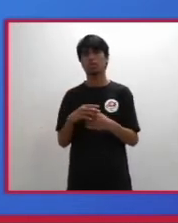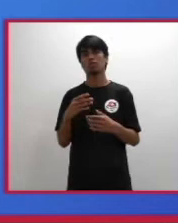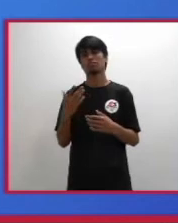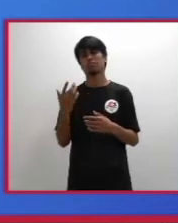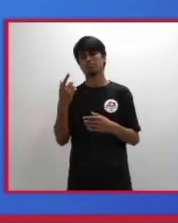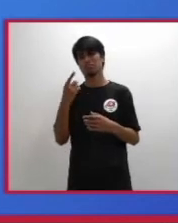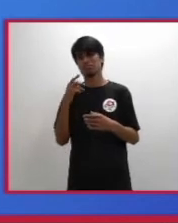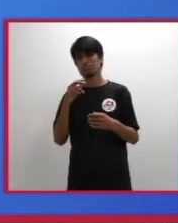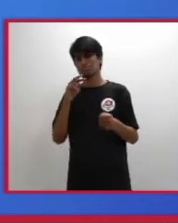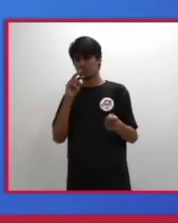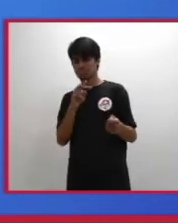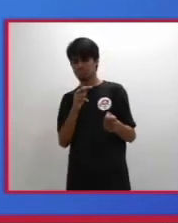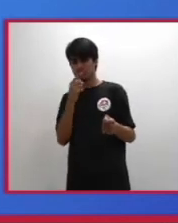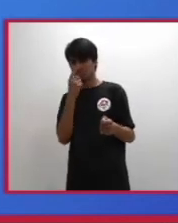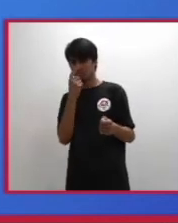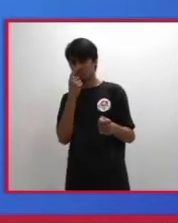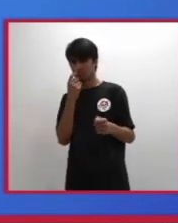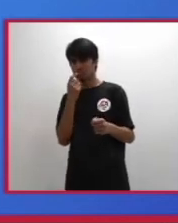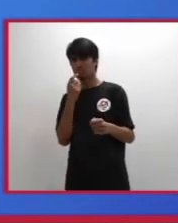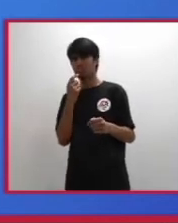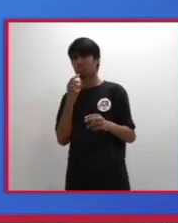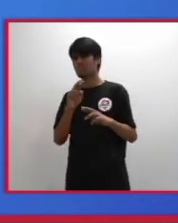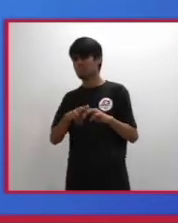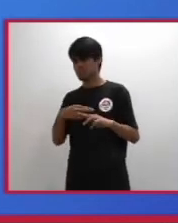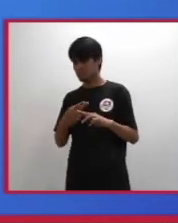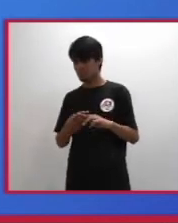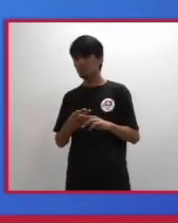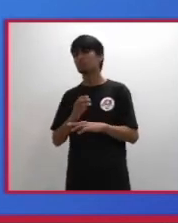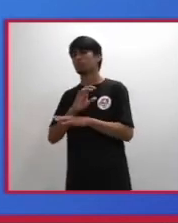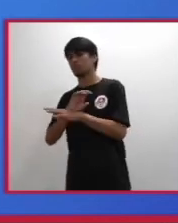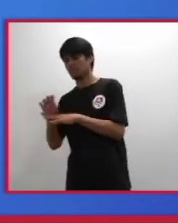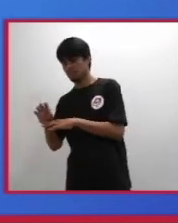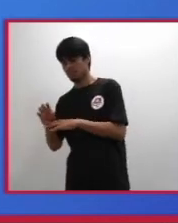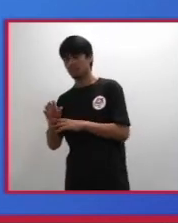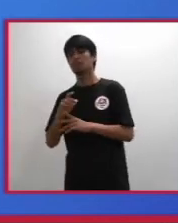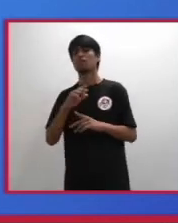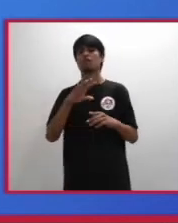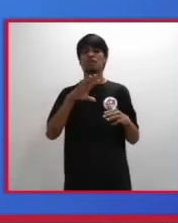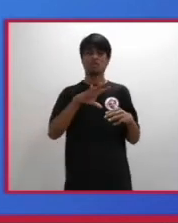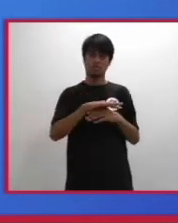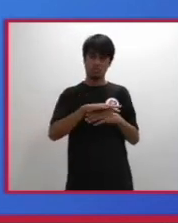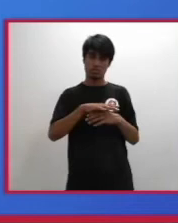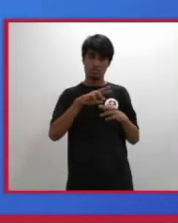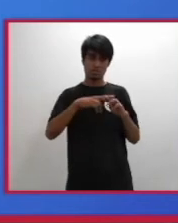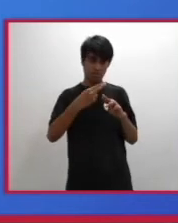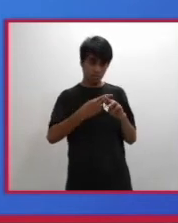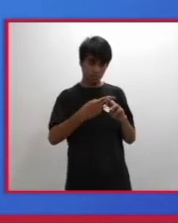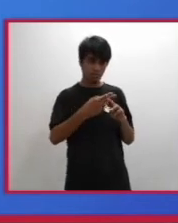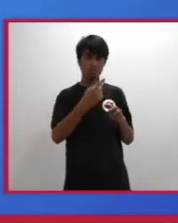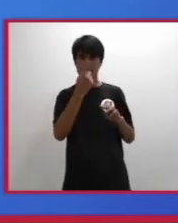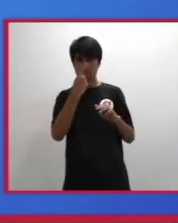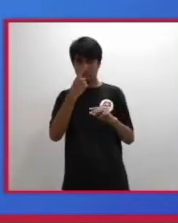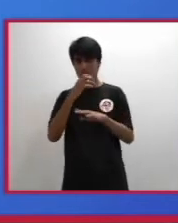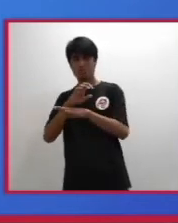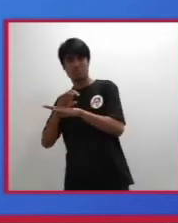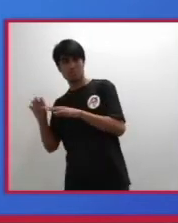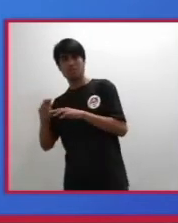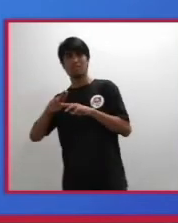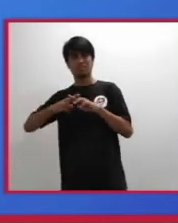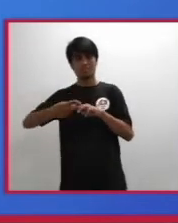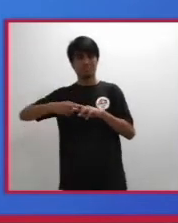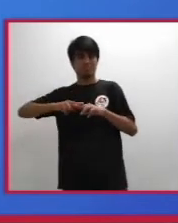para revisar, replantear y continuar nuevamente. Es decir, todo